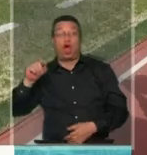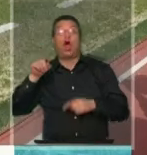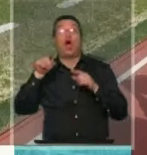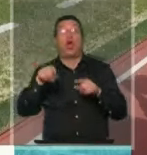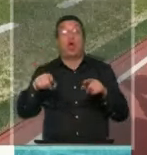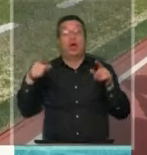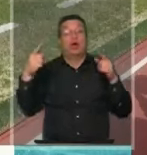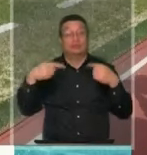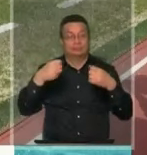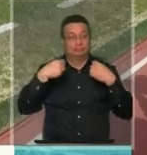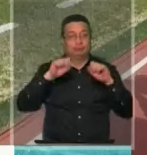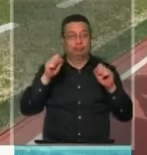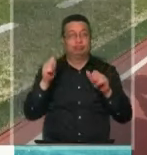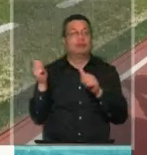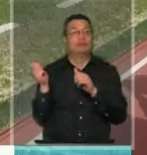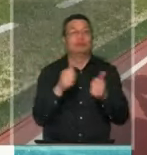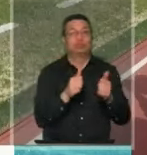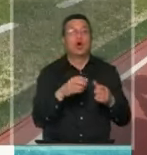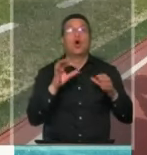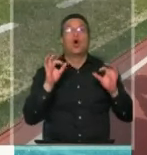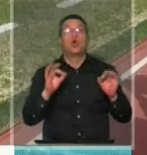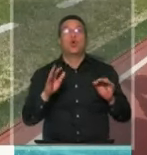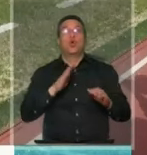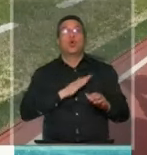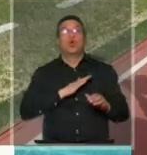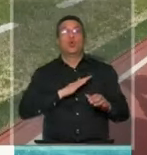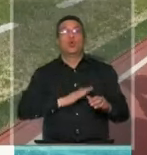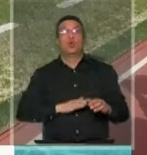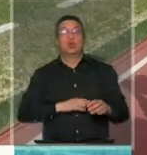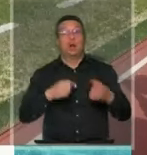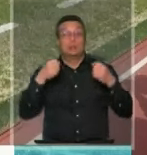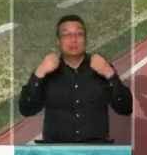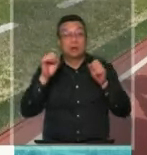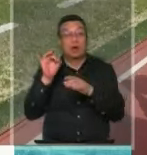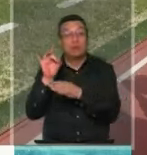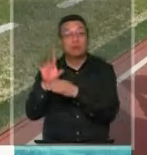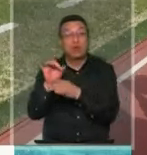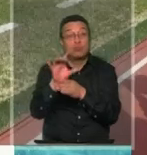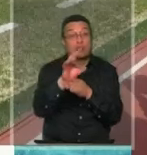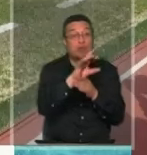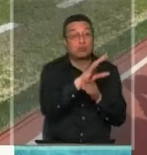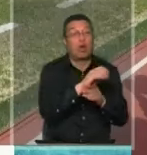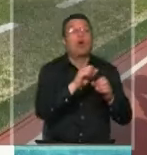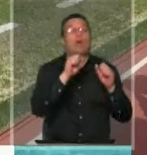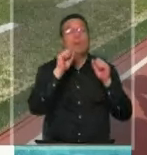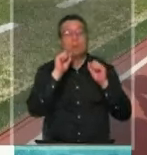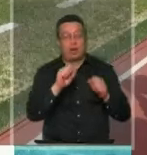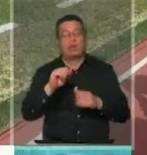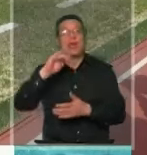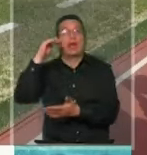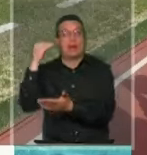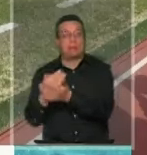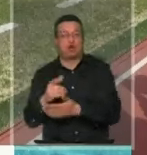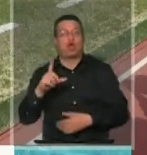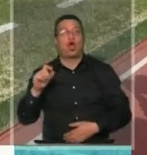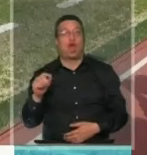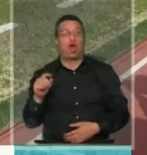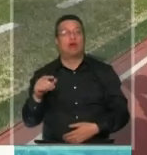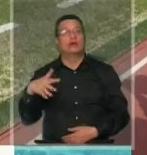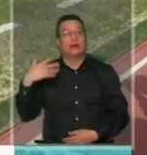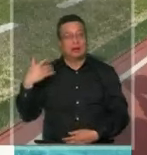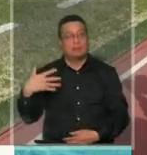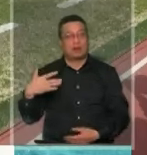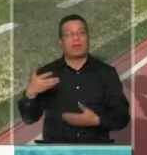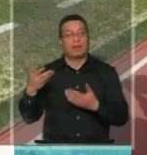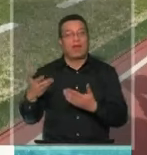este clásico, da un golpe más que relevante, pensando en que si gana todos sus partidos se va a quedar con la corona. Es así importante lo que ocurrió acá